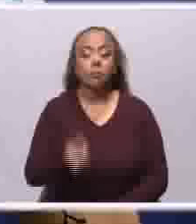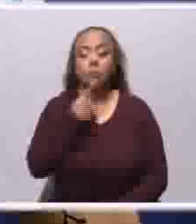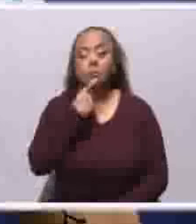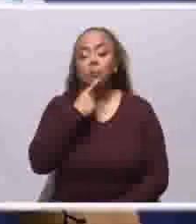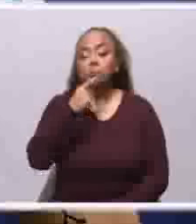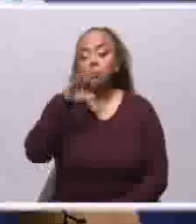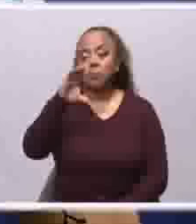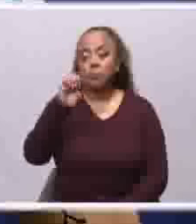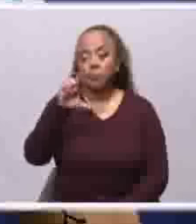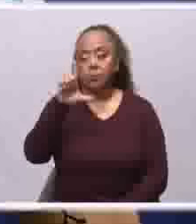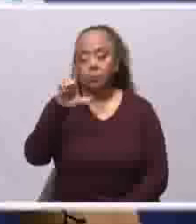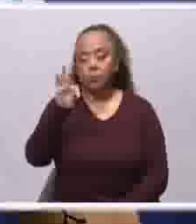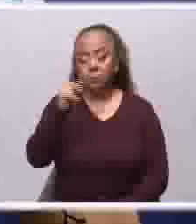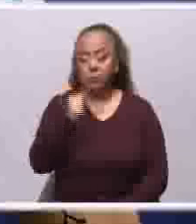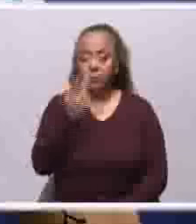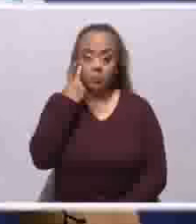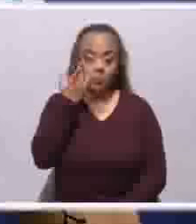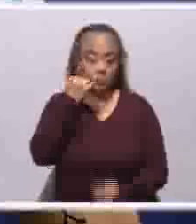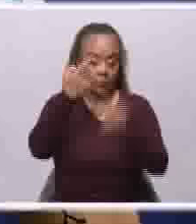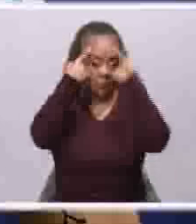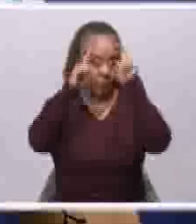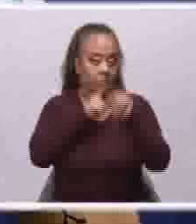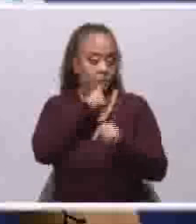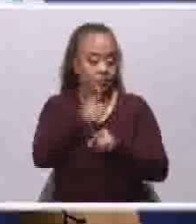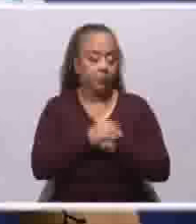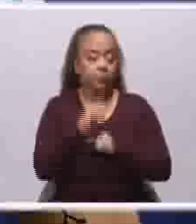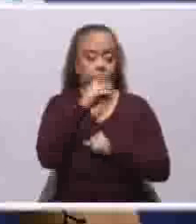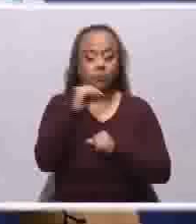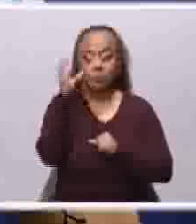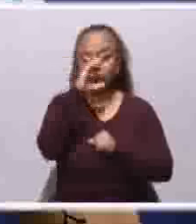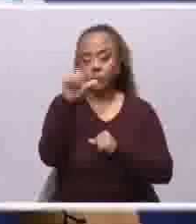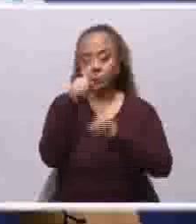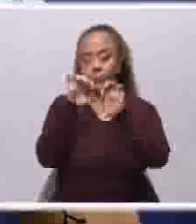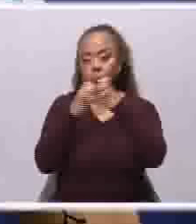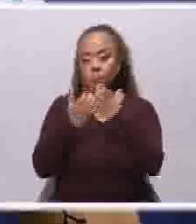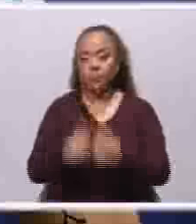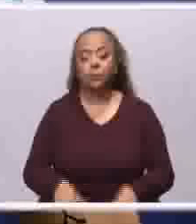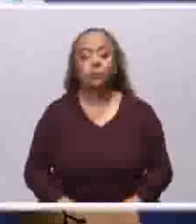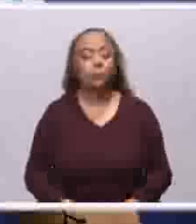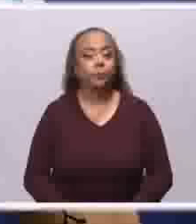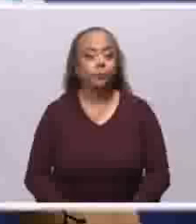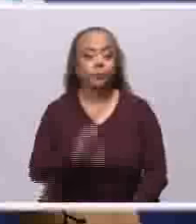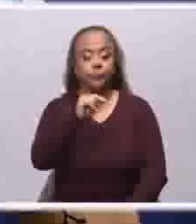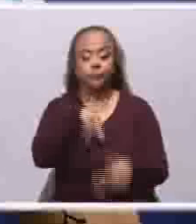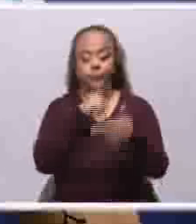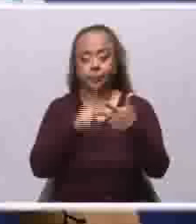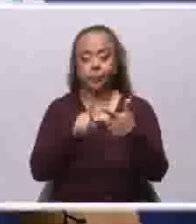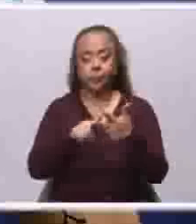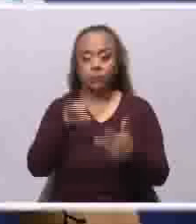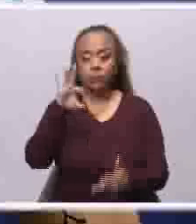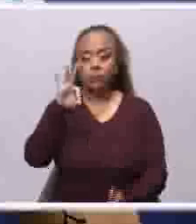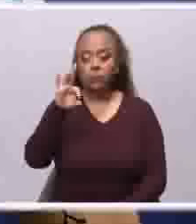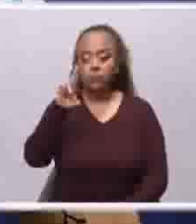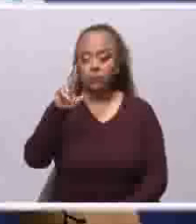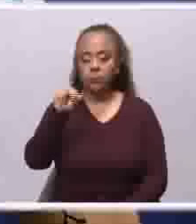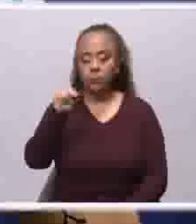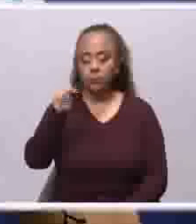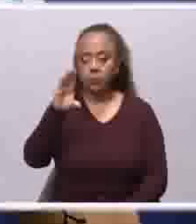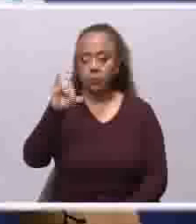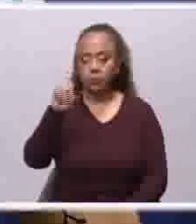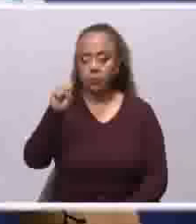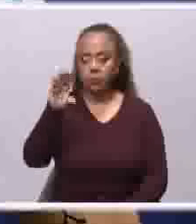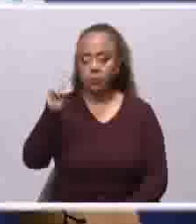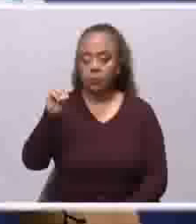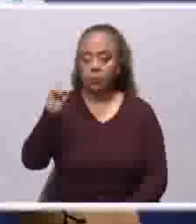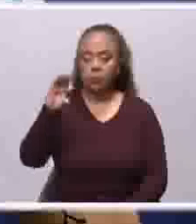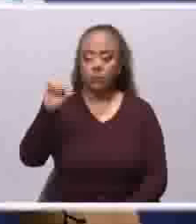que ver si si termina consolidándose como una realidad y si no Buscar equipo Sí y el tercero es Francisco calvo 697 mu bien